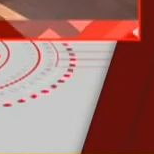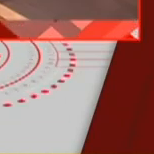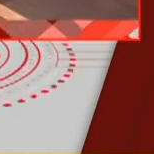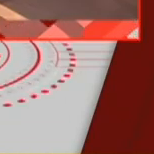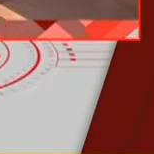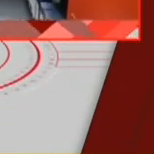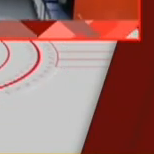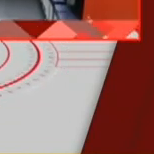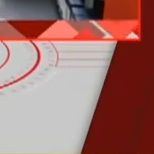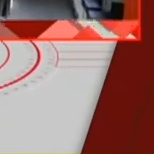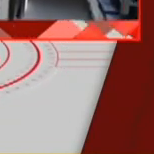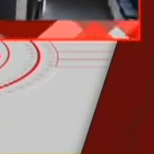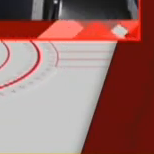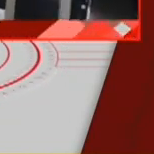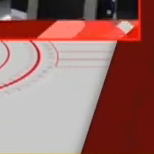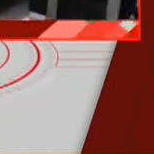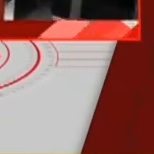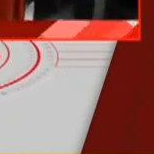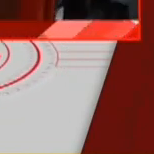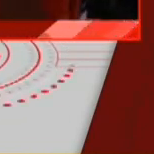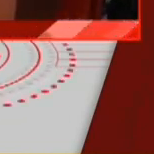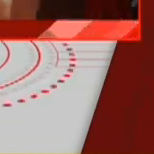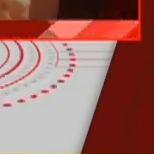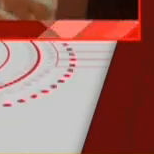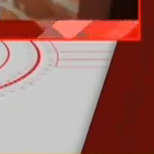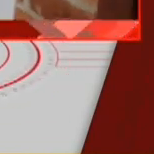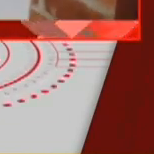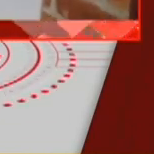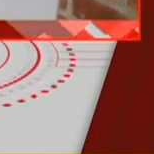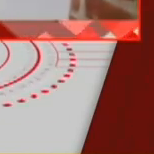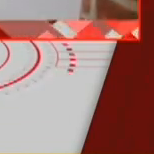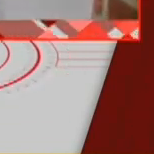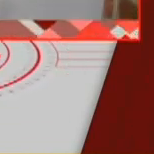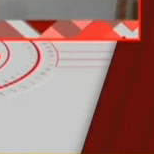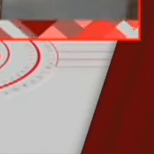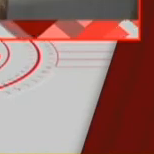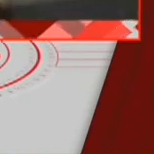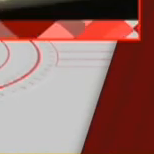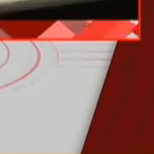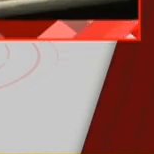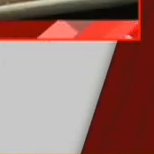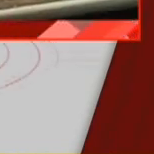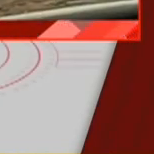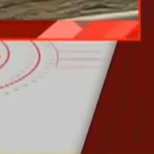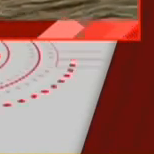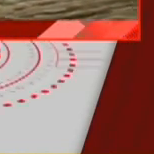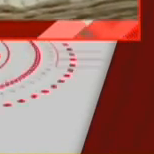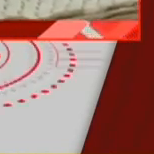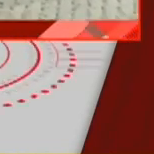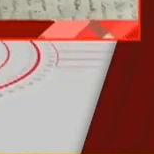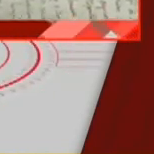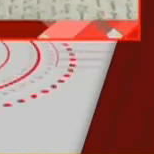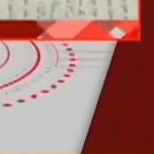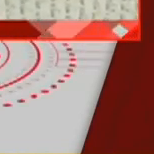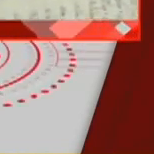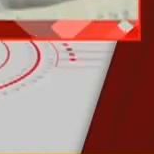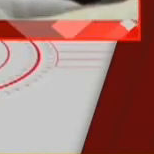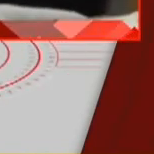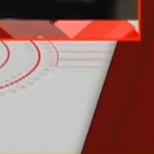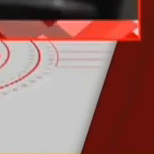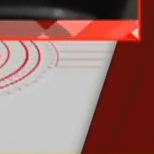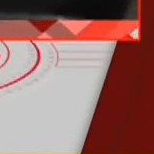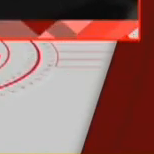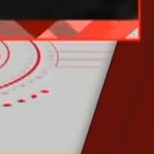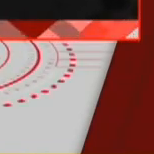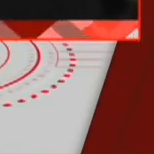no solamente que se mantenga el presupuesto anual, sino que se mantenga para los siguientes siglos y se asegure ese presupuesto,